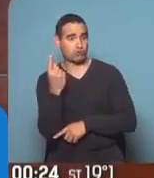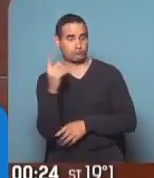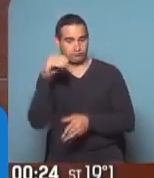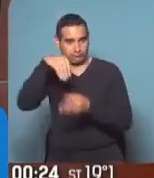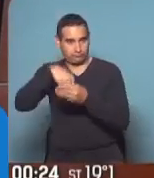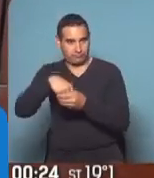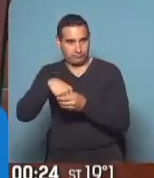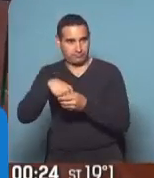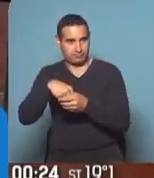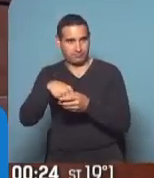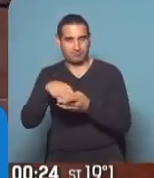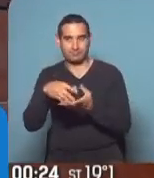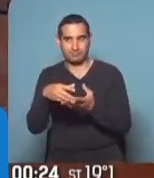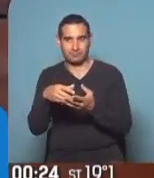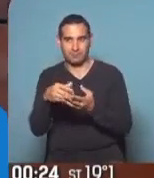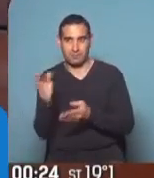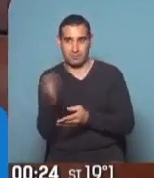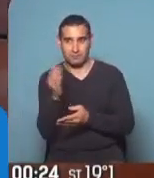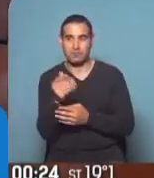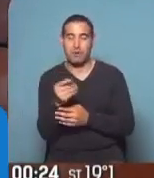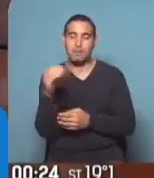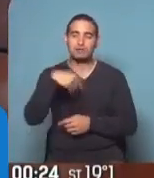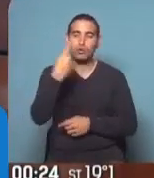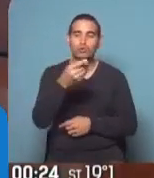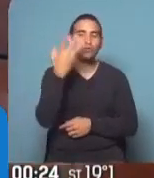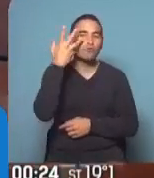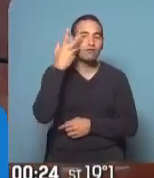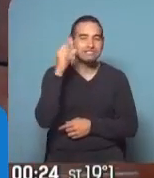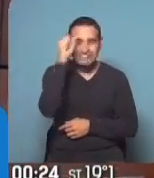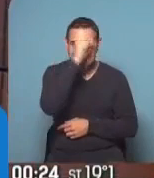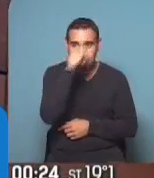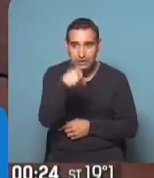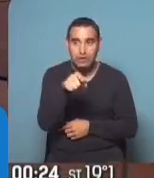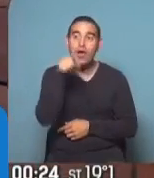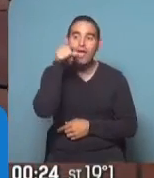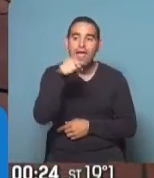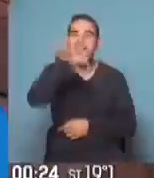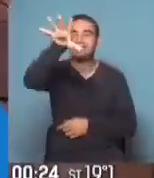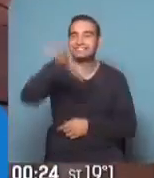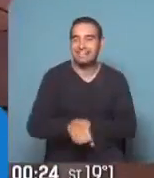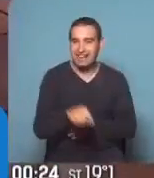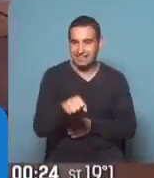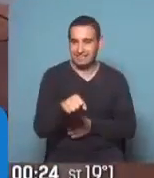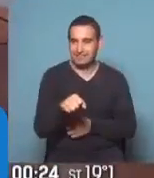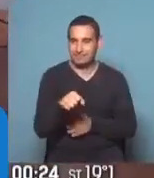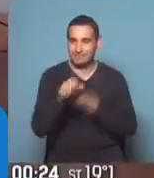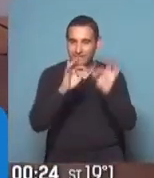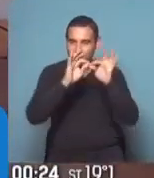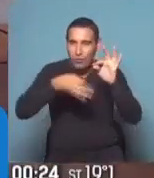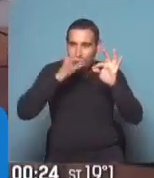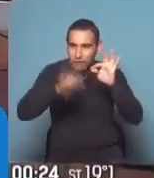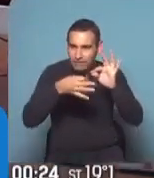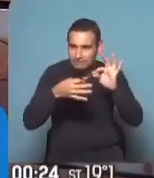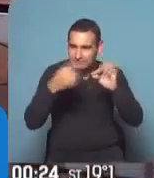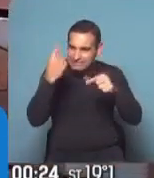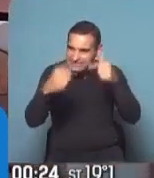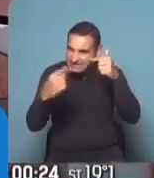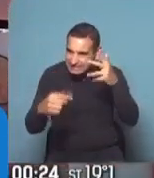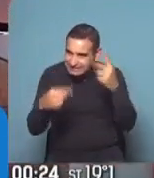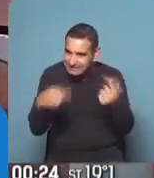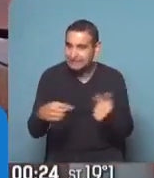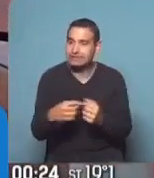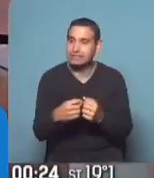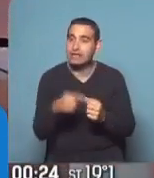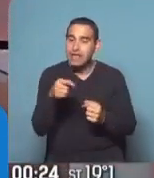Aimé Puget, que es un ingeniero francés, y él es el que trae las estacas de las variedades finas y el que comienza